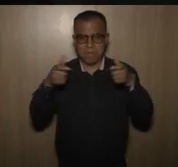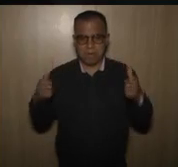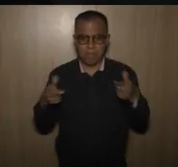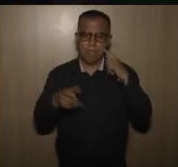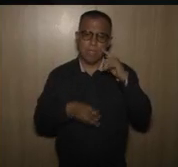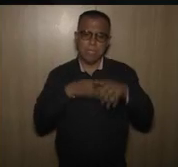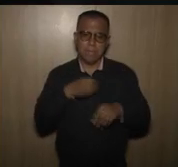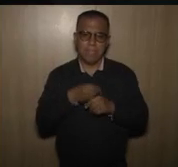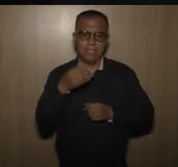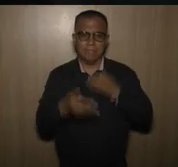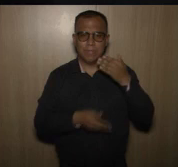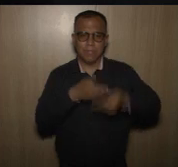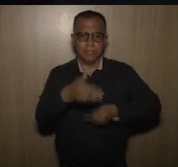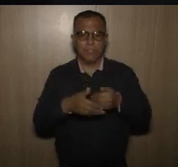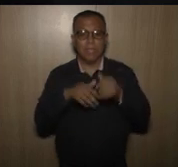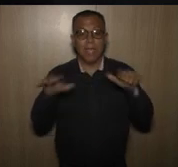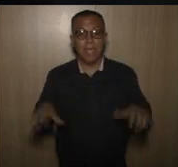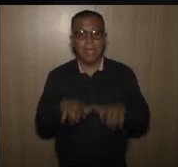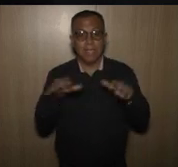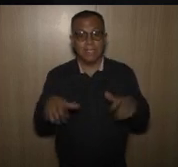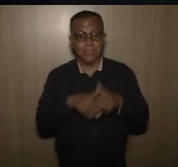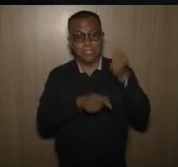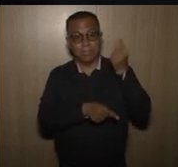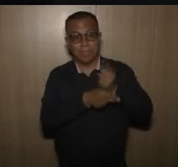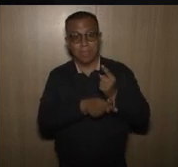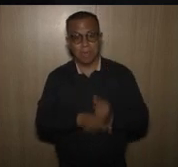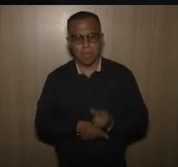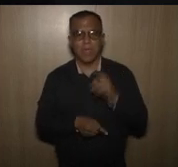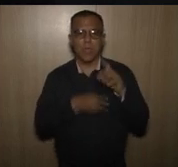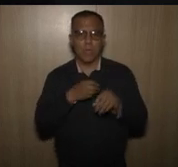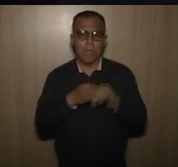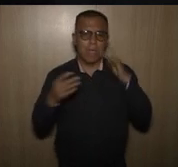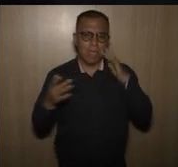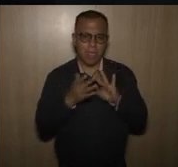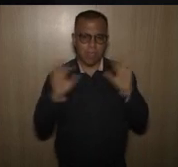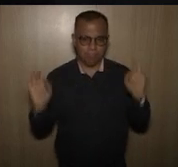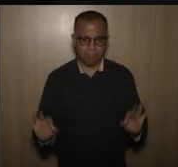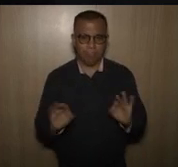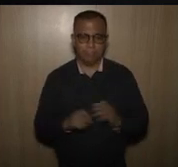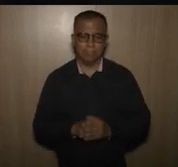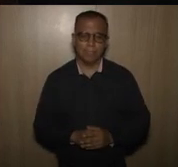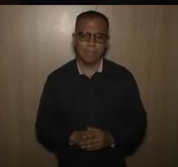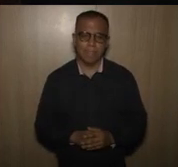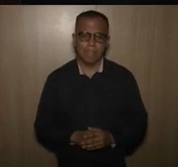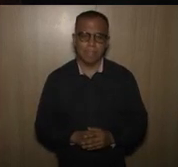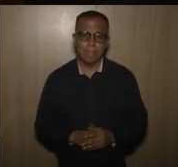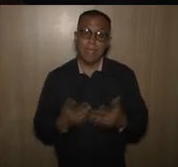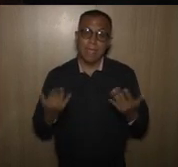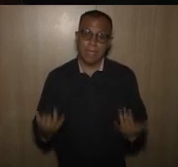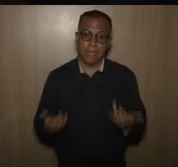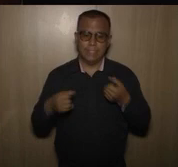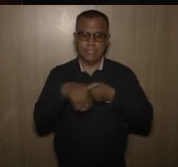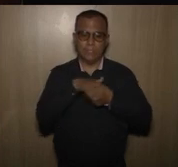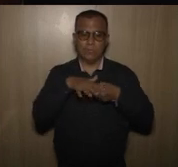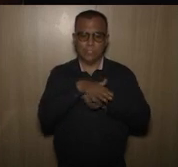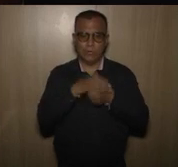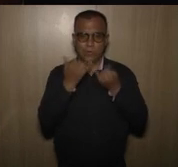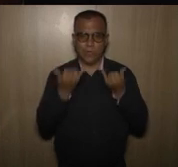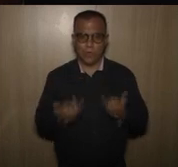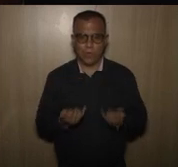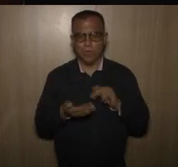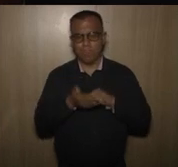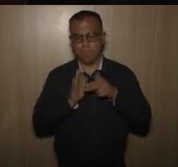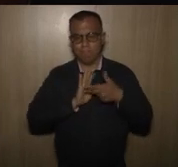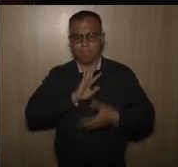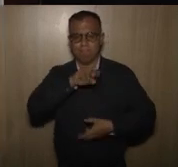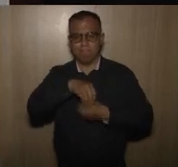forma tomar las acciones pertinentes y oportunas ante todo. Para estos cambios,